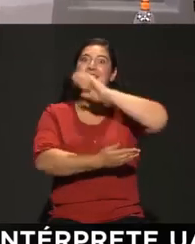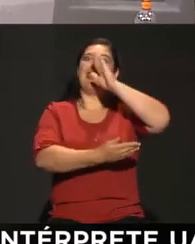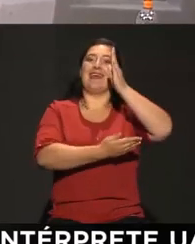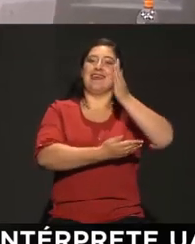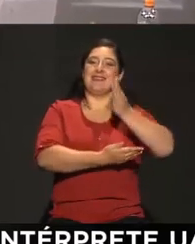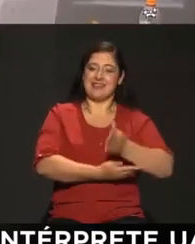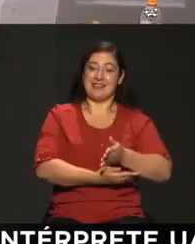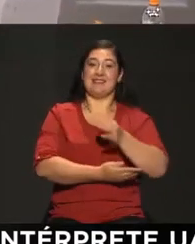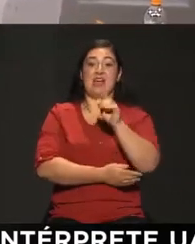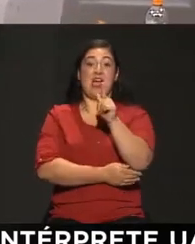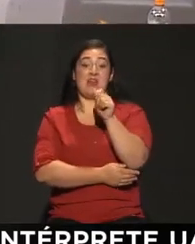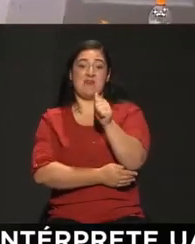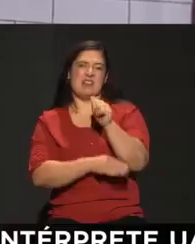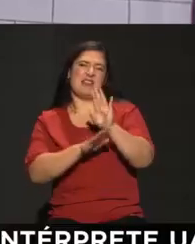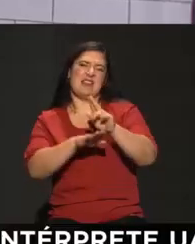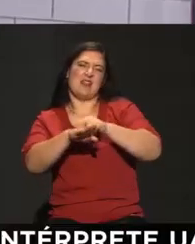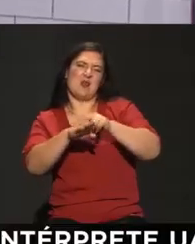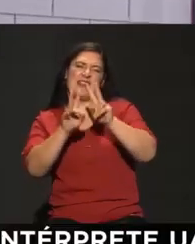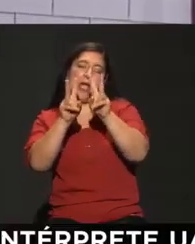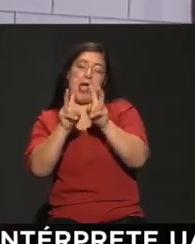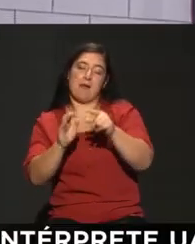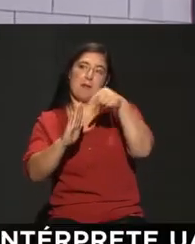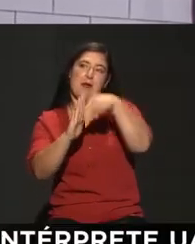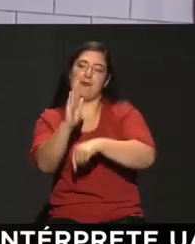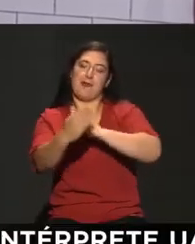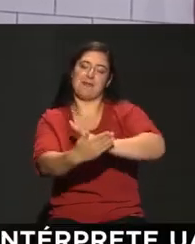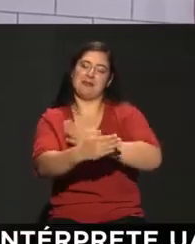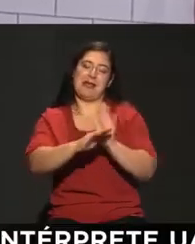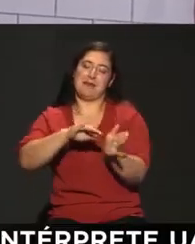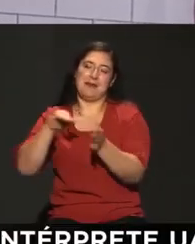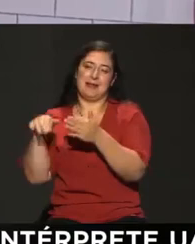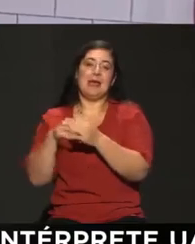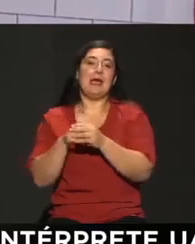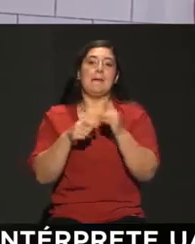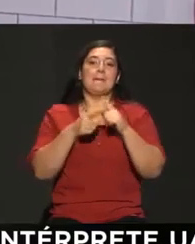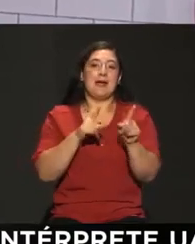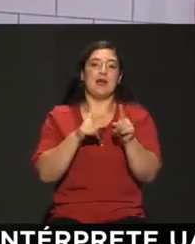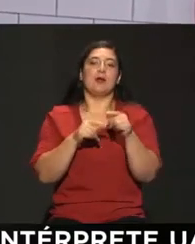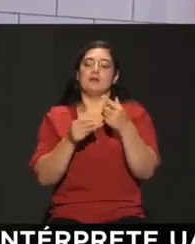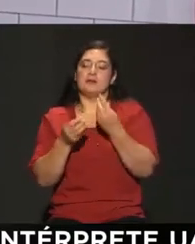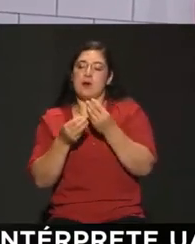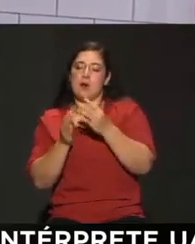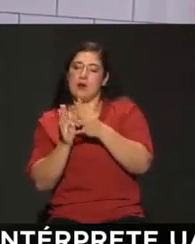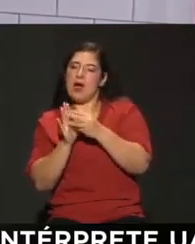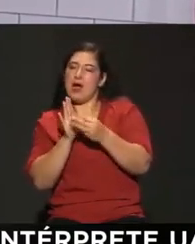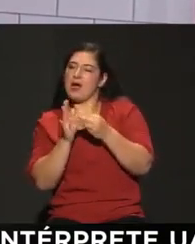fa la deja natural, que ese es un tema más de música que no nos vamos a enredar hoy con eso. Pero estas dos lo que hice